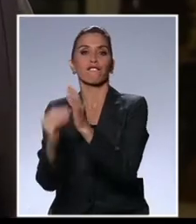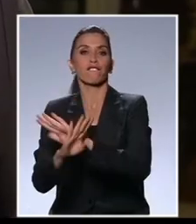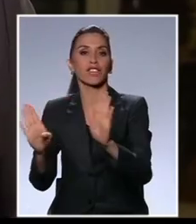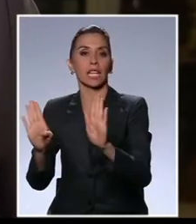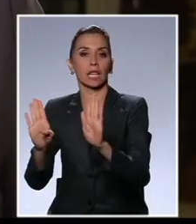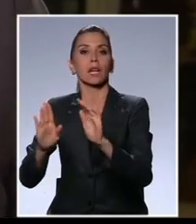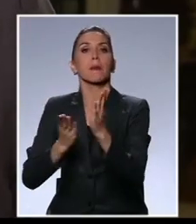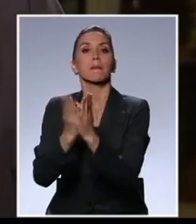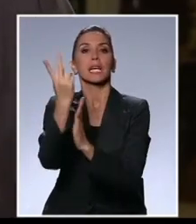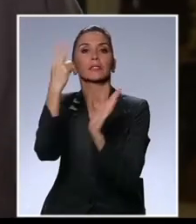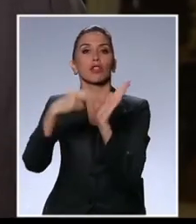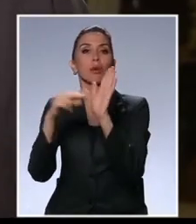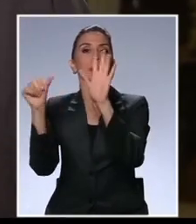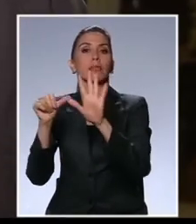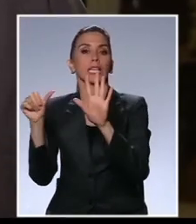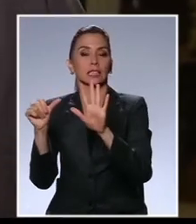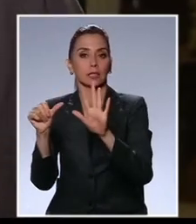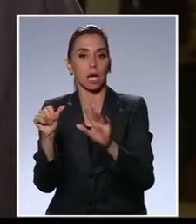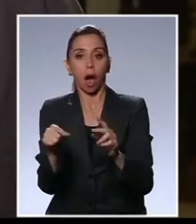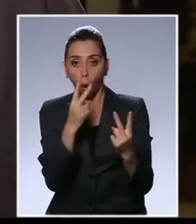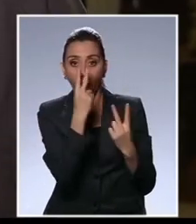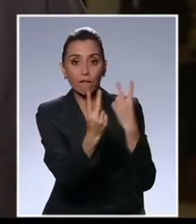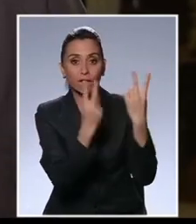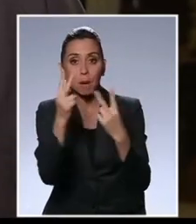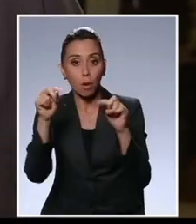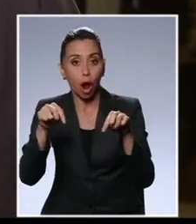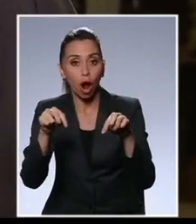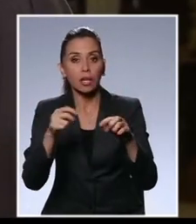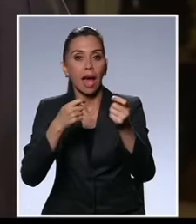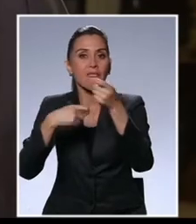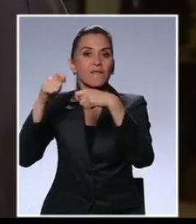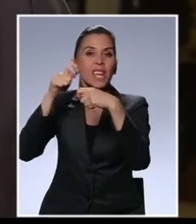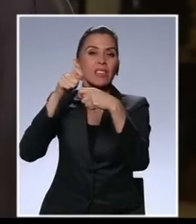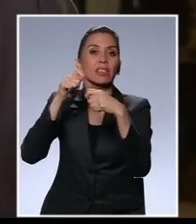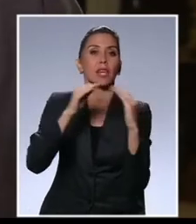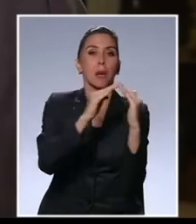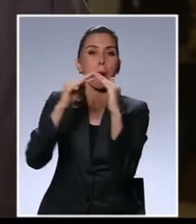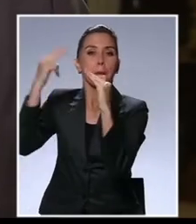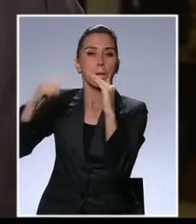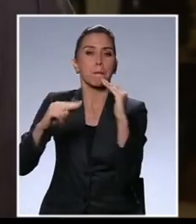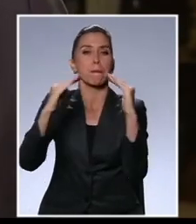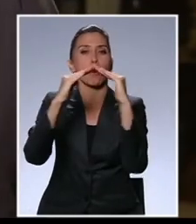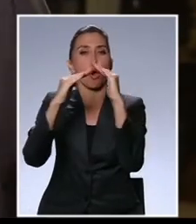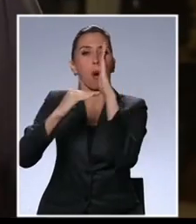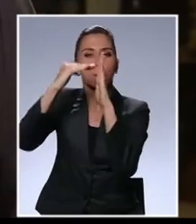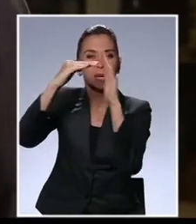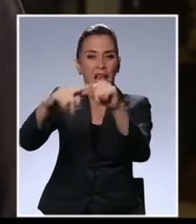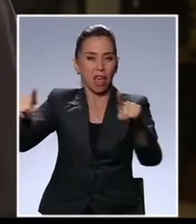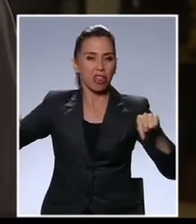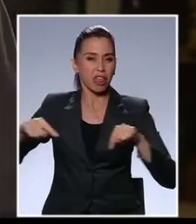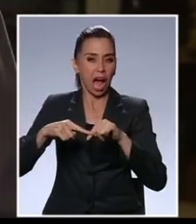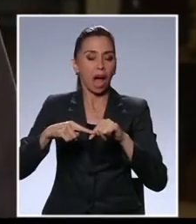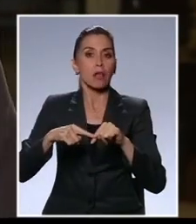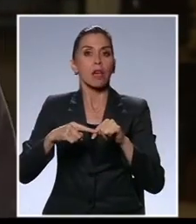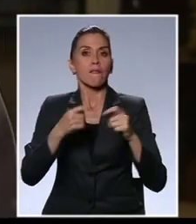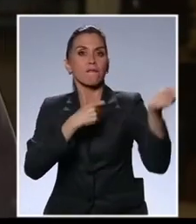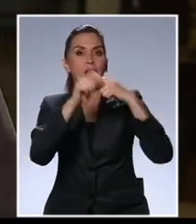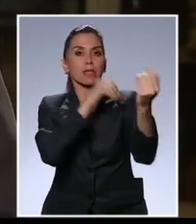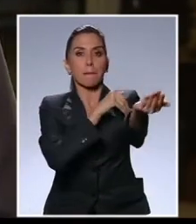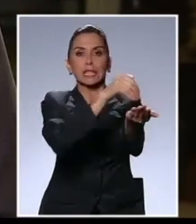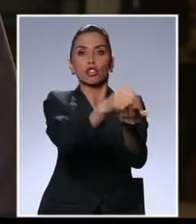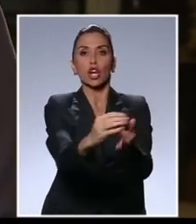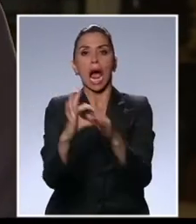2016 Hoy vemos como ventas millonarias de propiedades con grandes ganancias para sus dueños